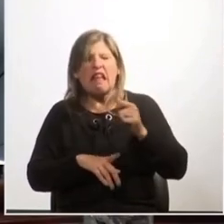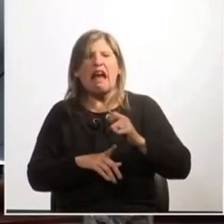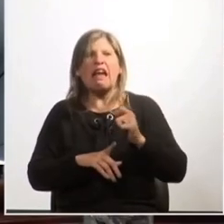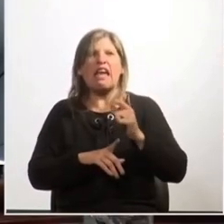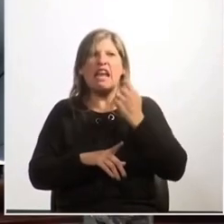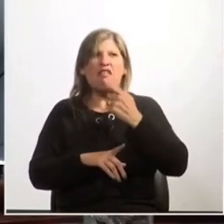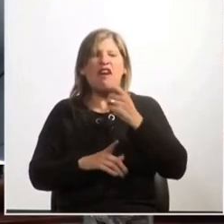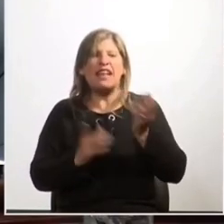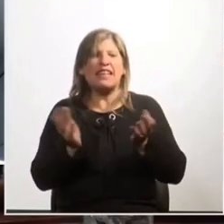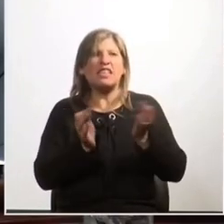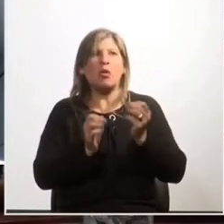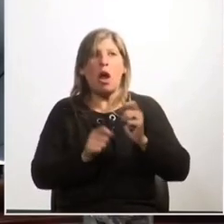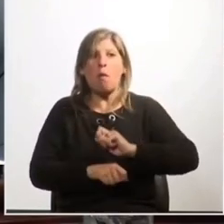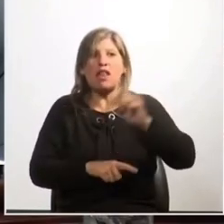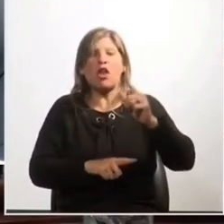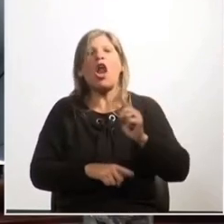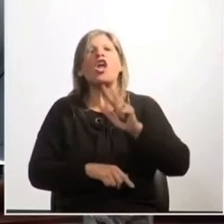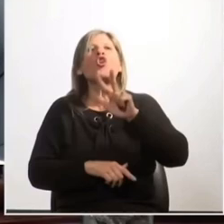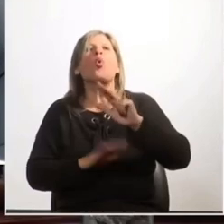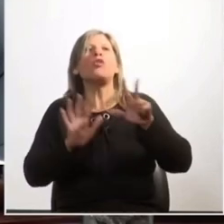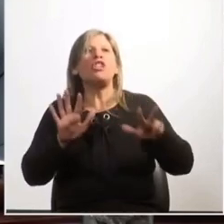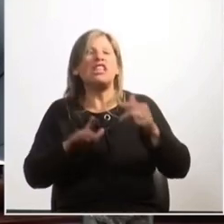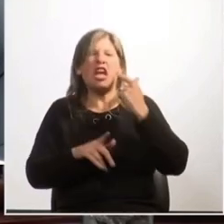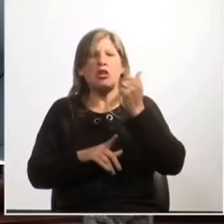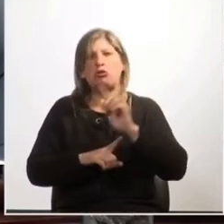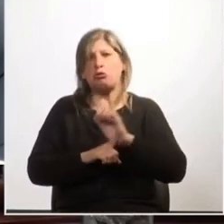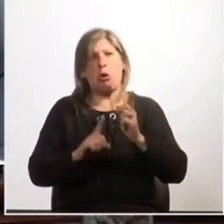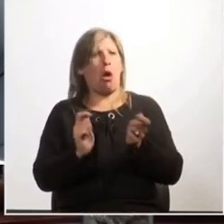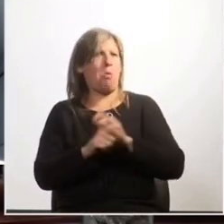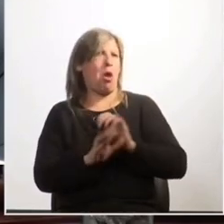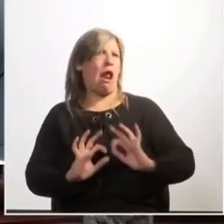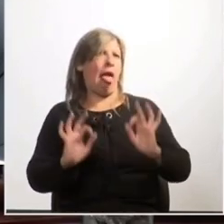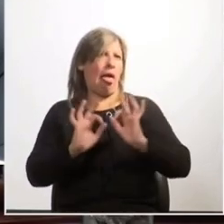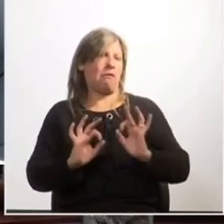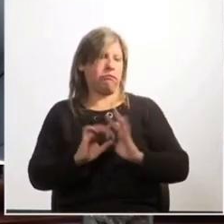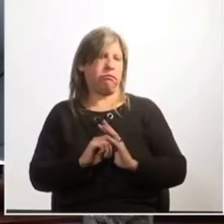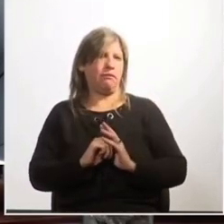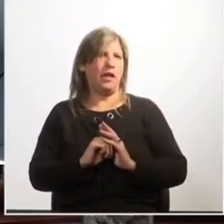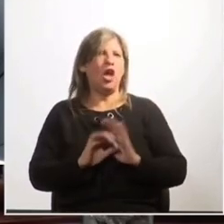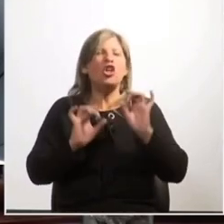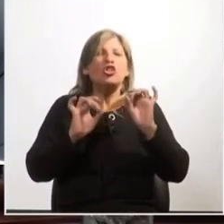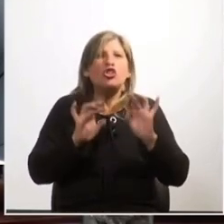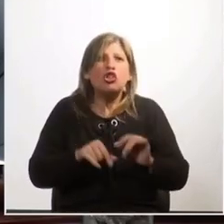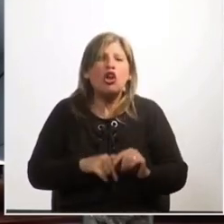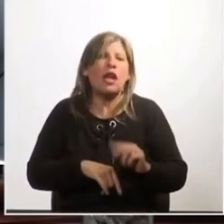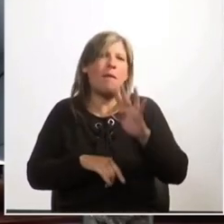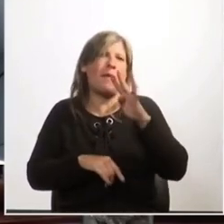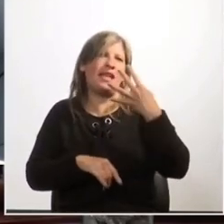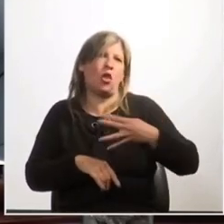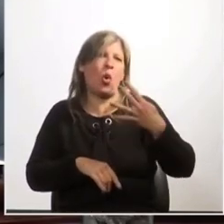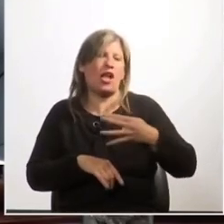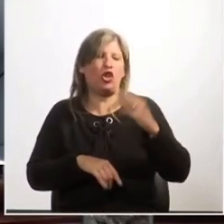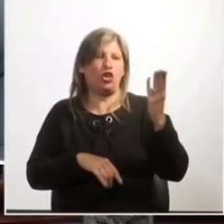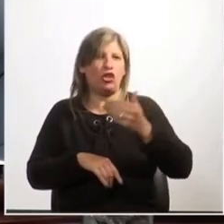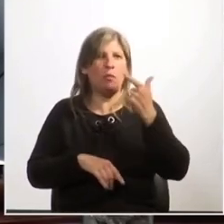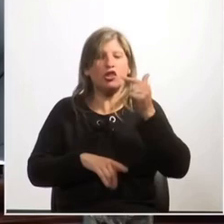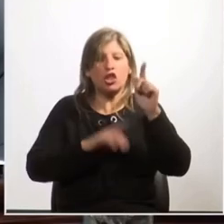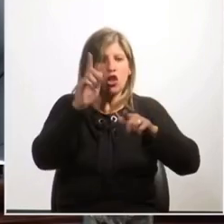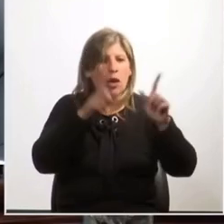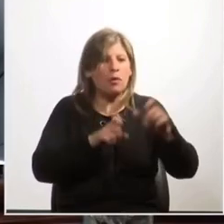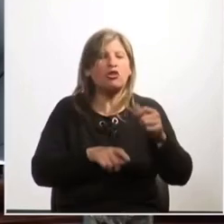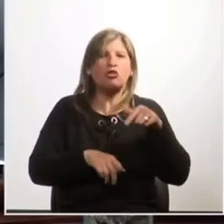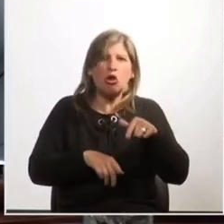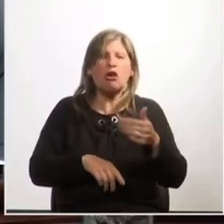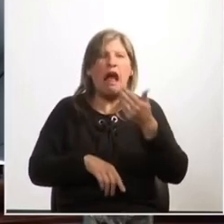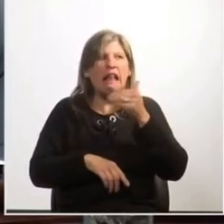un 38% que la situación permanece incambiada. Solo un 14% de las personas entiende que